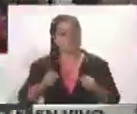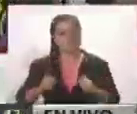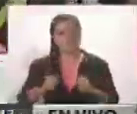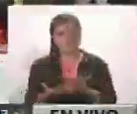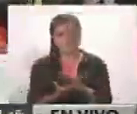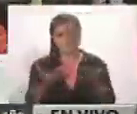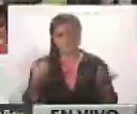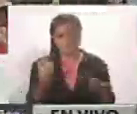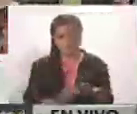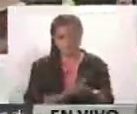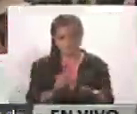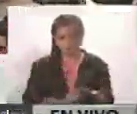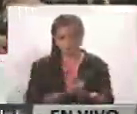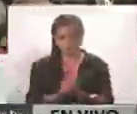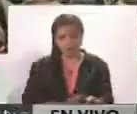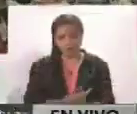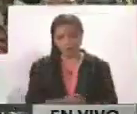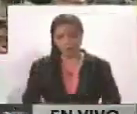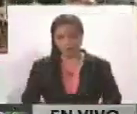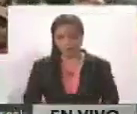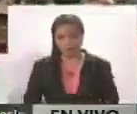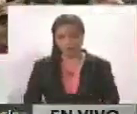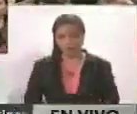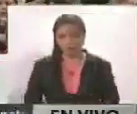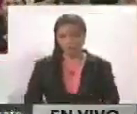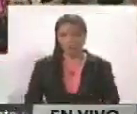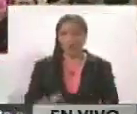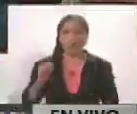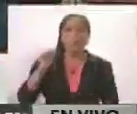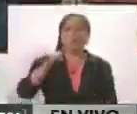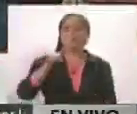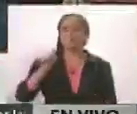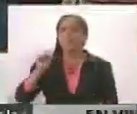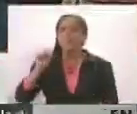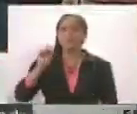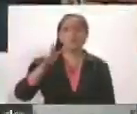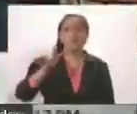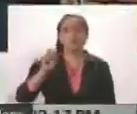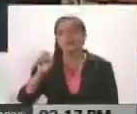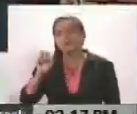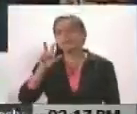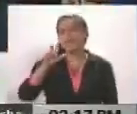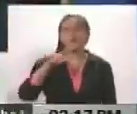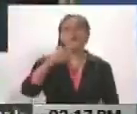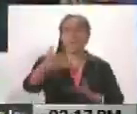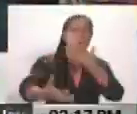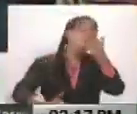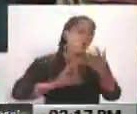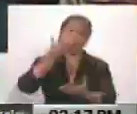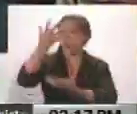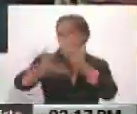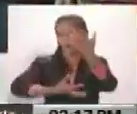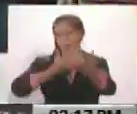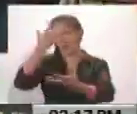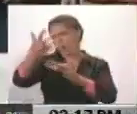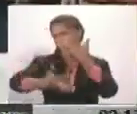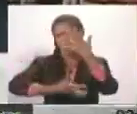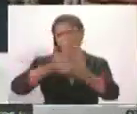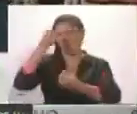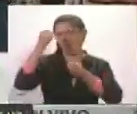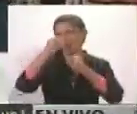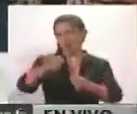Hermanas y hermanos, a la cuenta de tres, vamos a darle una bulla gigante a